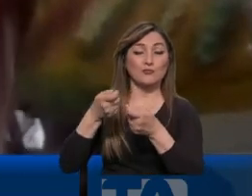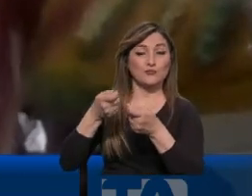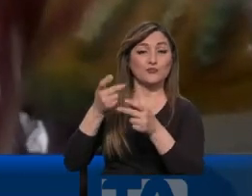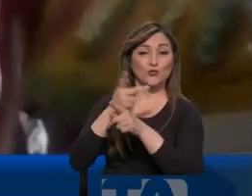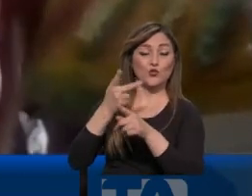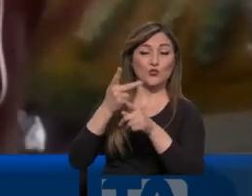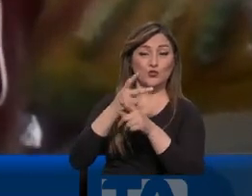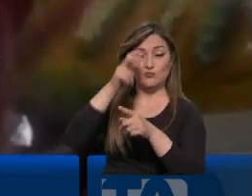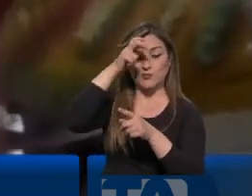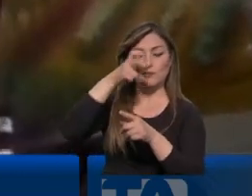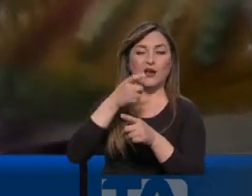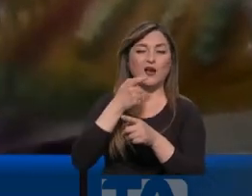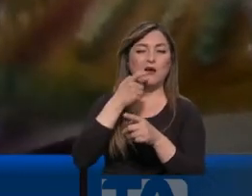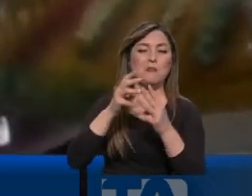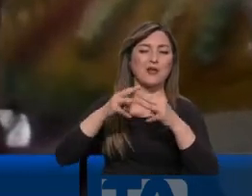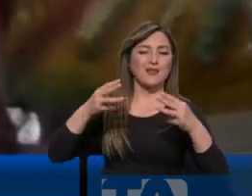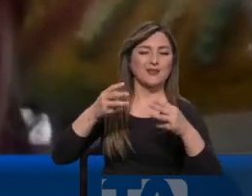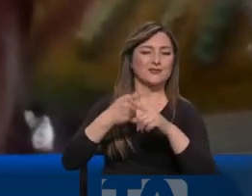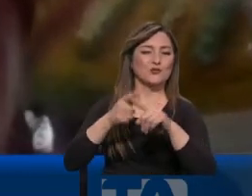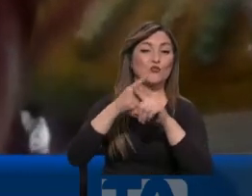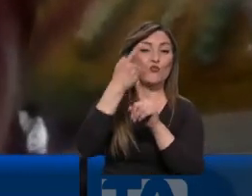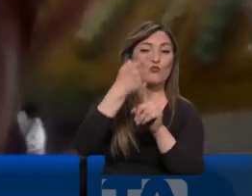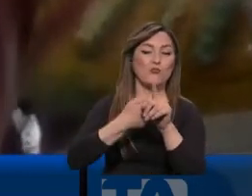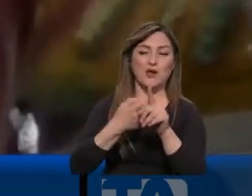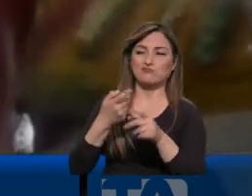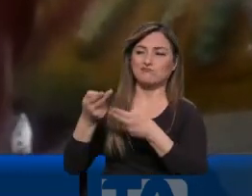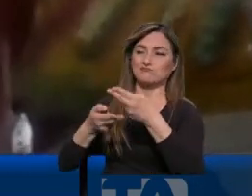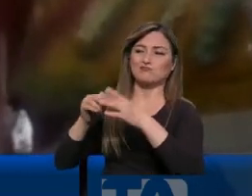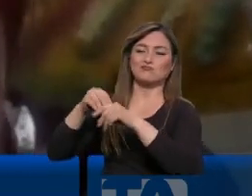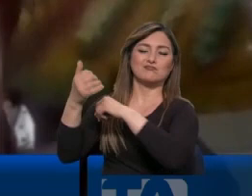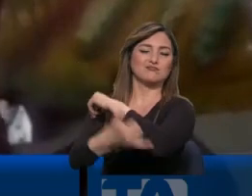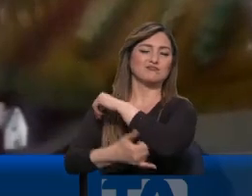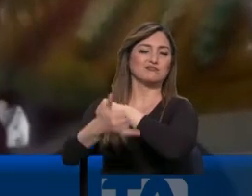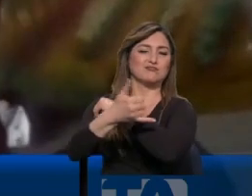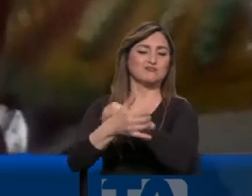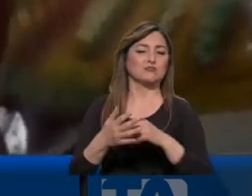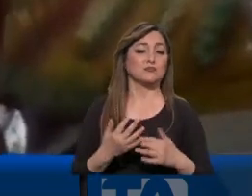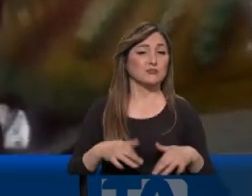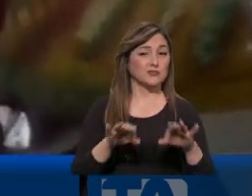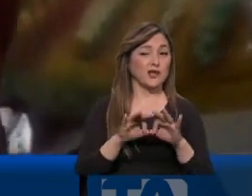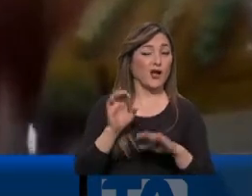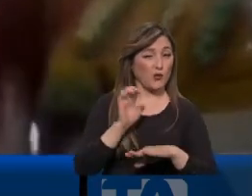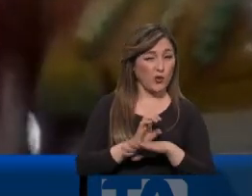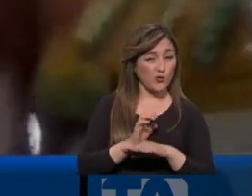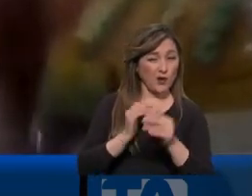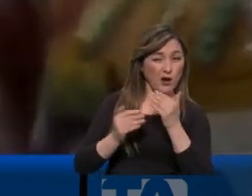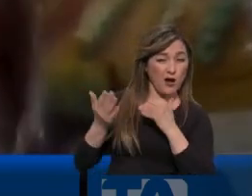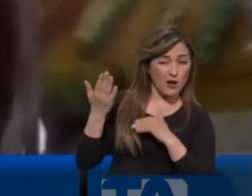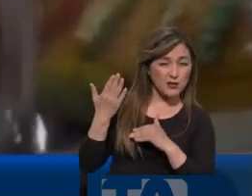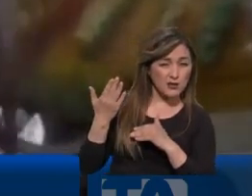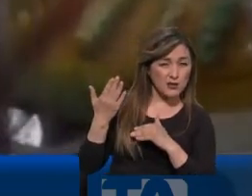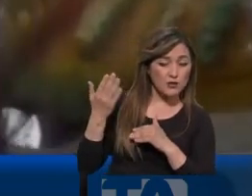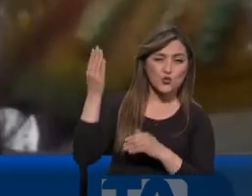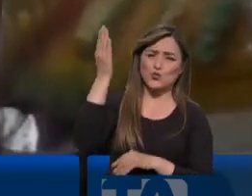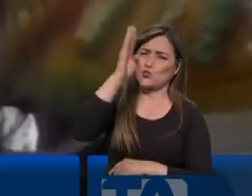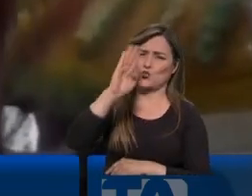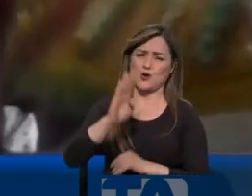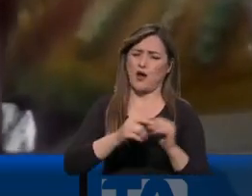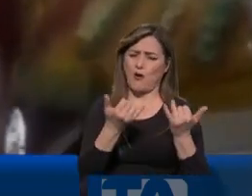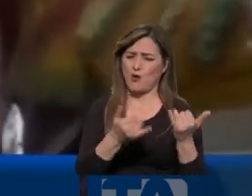de productos mineros en un solo mes. Esto es importante porque nunca antes en la historia del país se